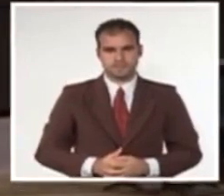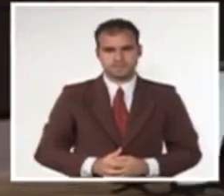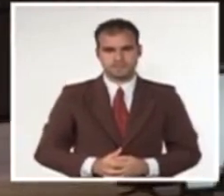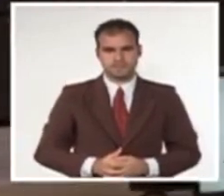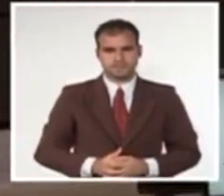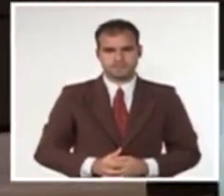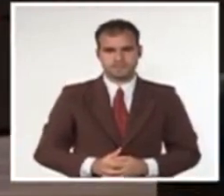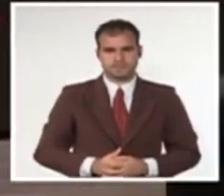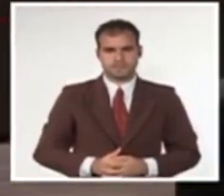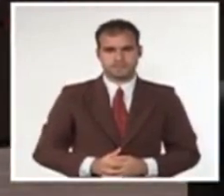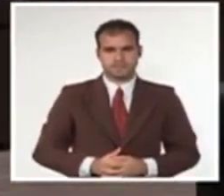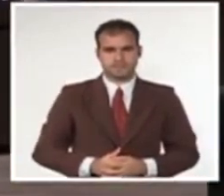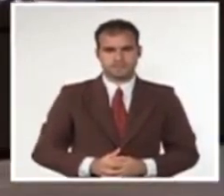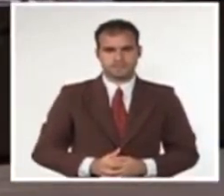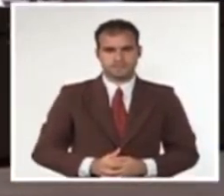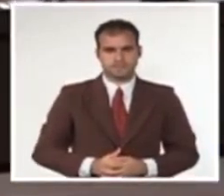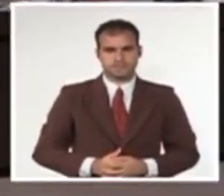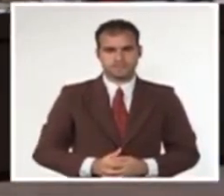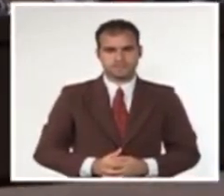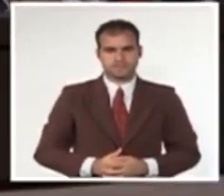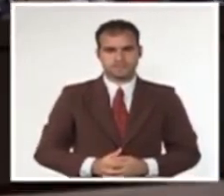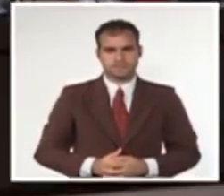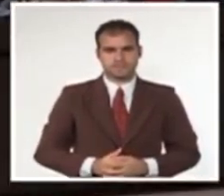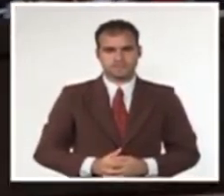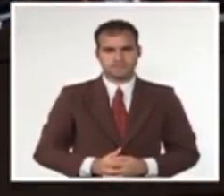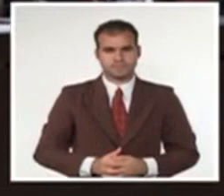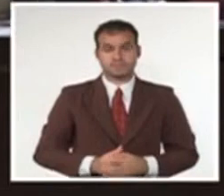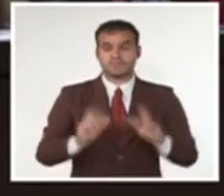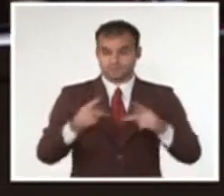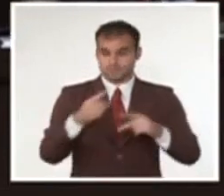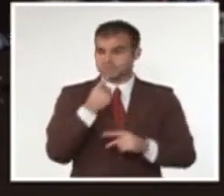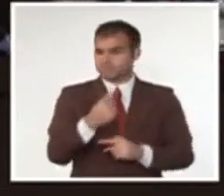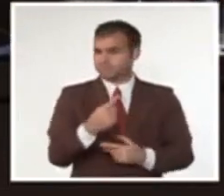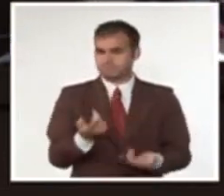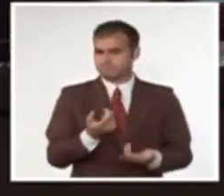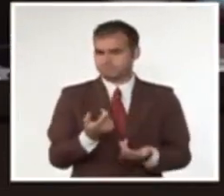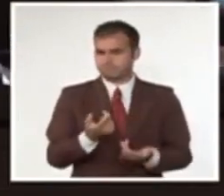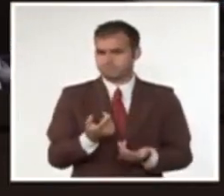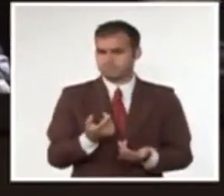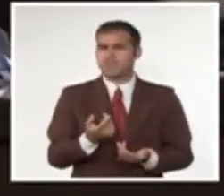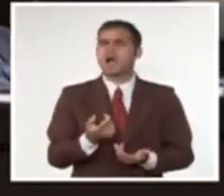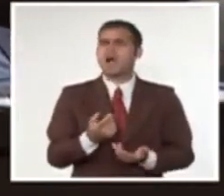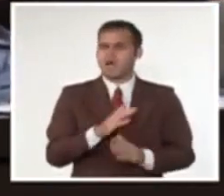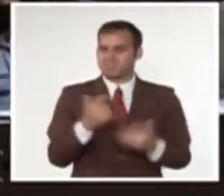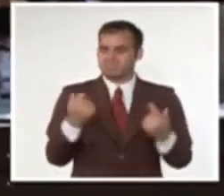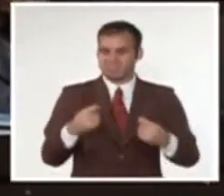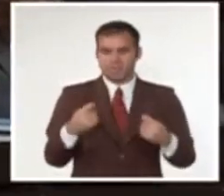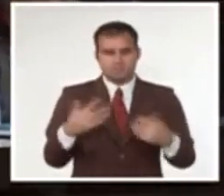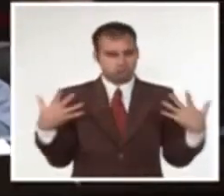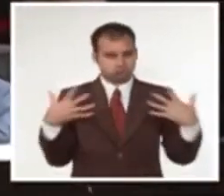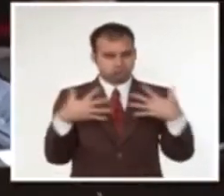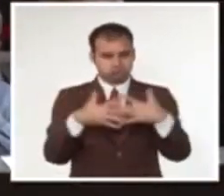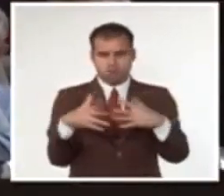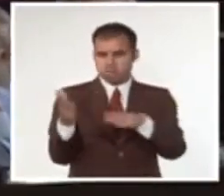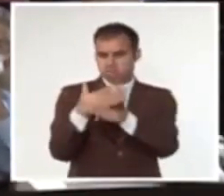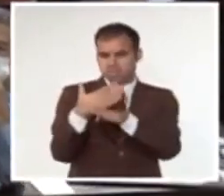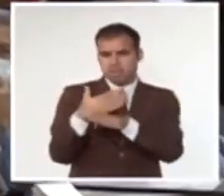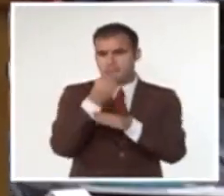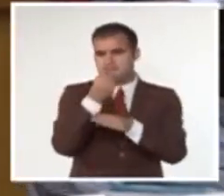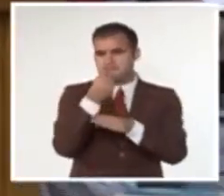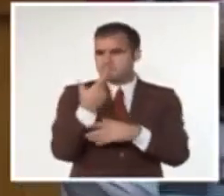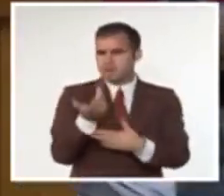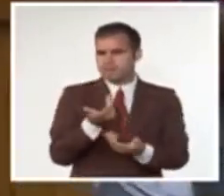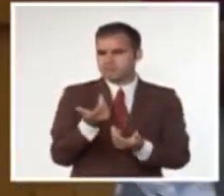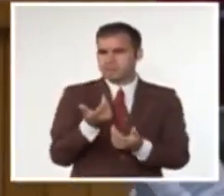Cuba. Reiteramos la invariable decisión de continuar fortaleciendo y diversificando los vínculos con